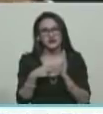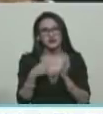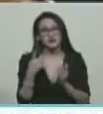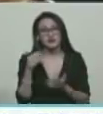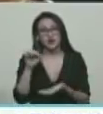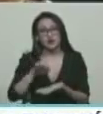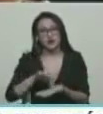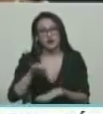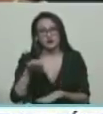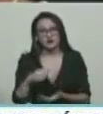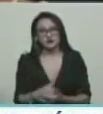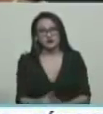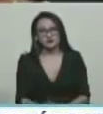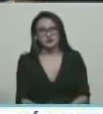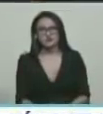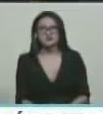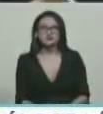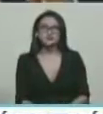quizás.